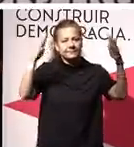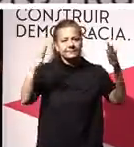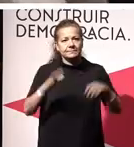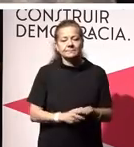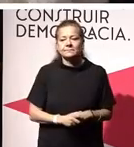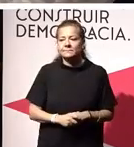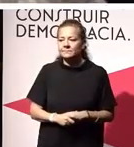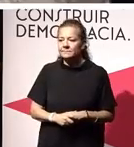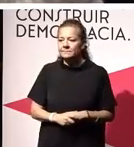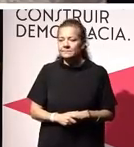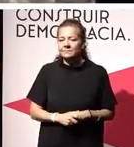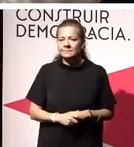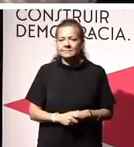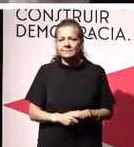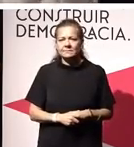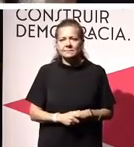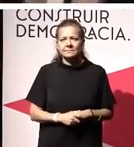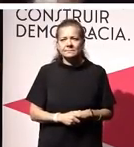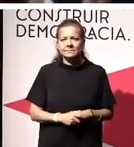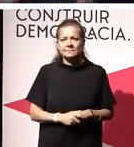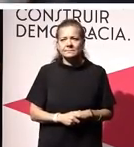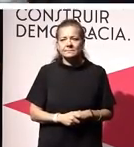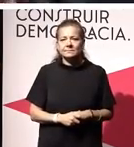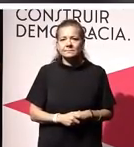Sé que muchas estáis aquí hoy.